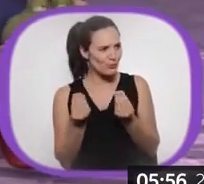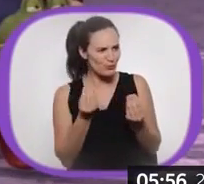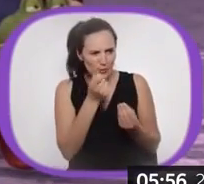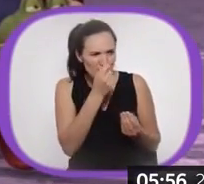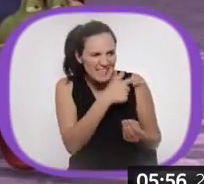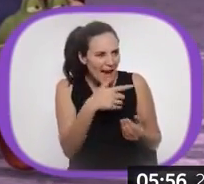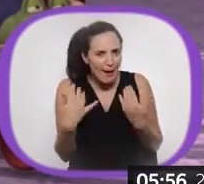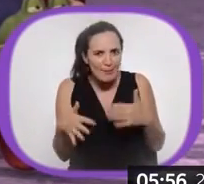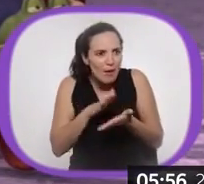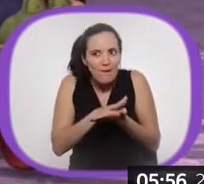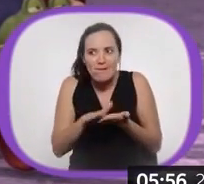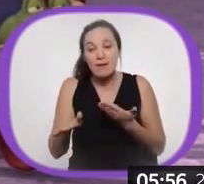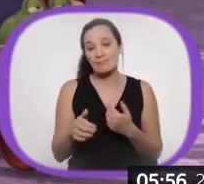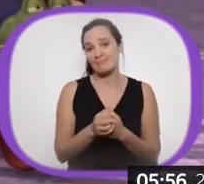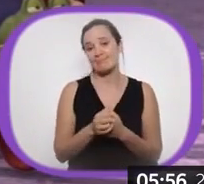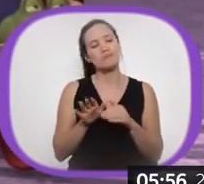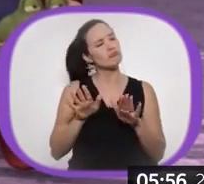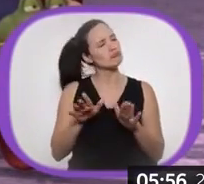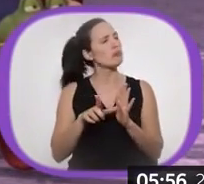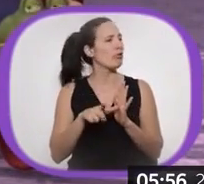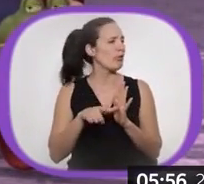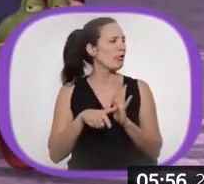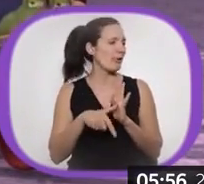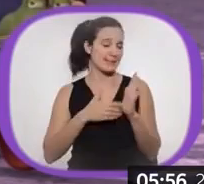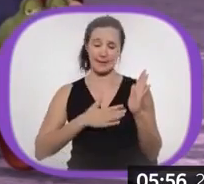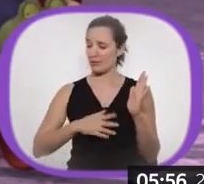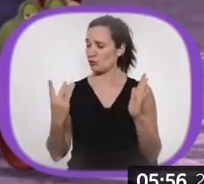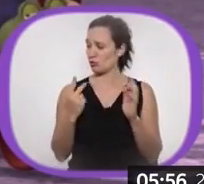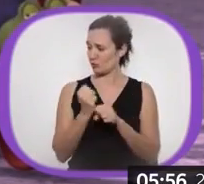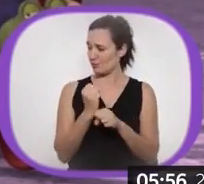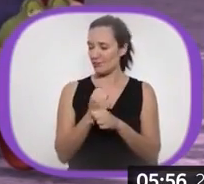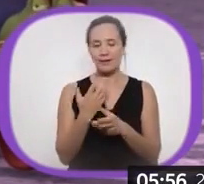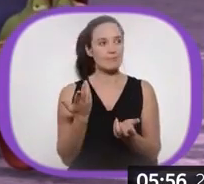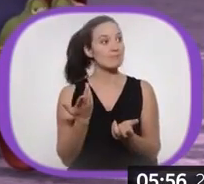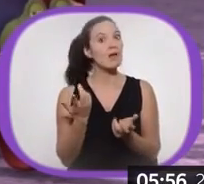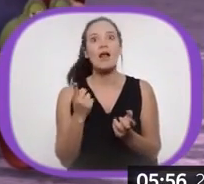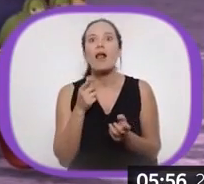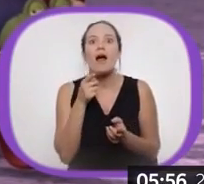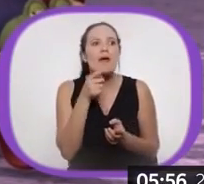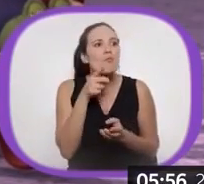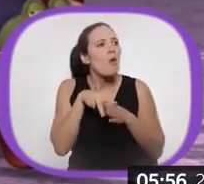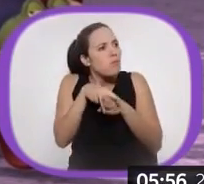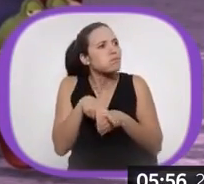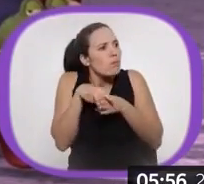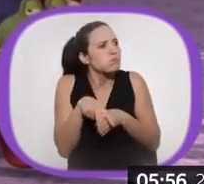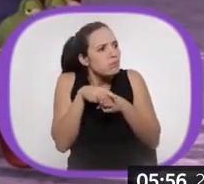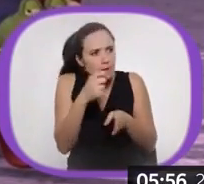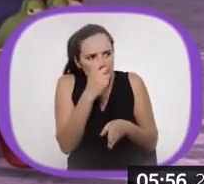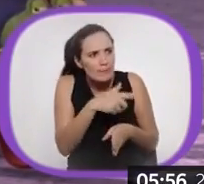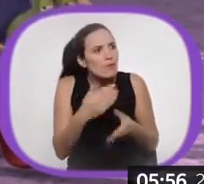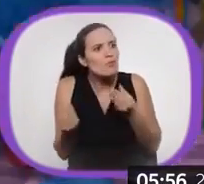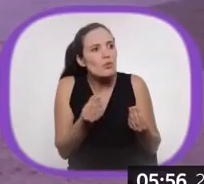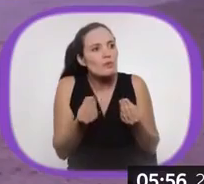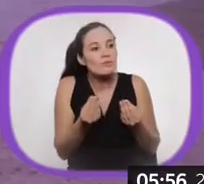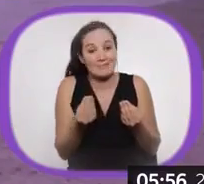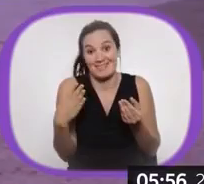limpio? Haciéndolo despacio y apropiadamente. ¿Pero qué hay de tu galope rápido, Mike? Aún hay tiempo para